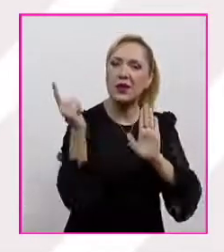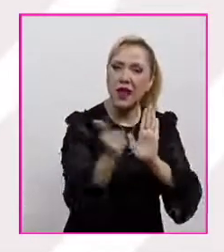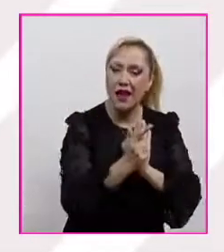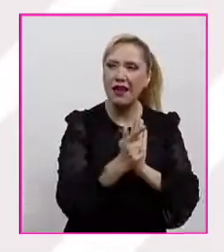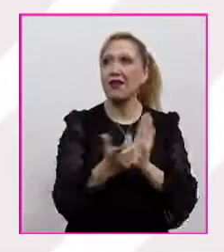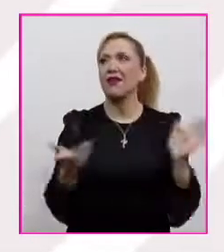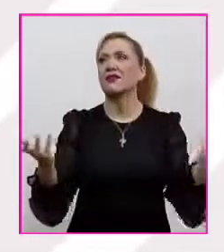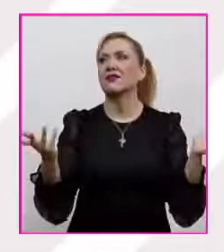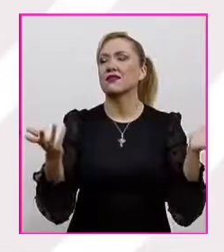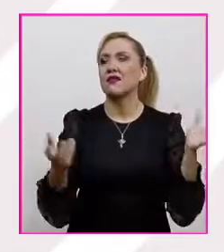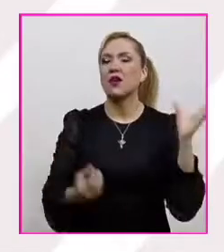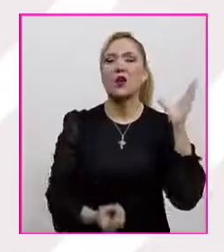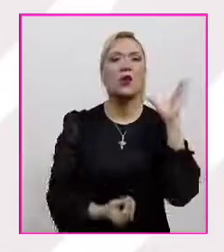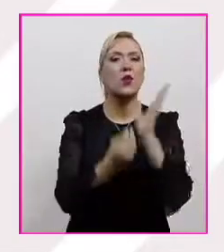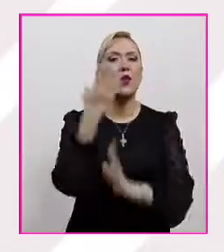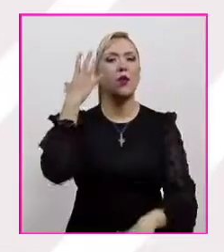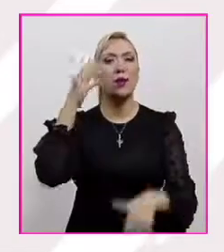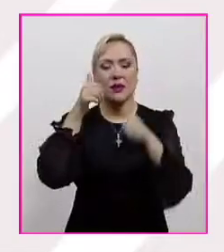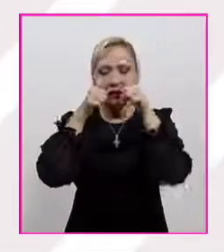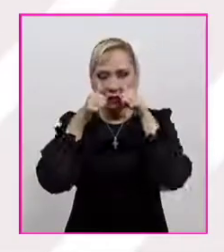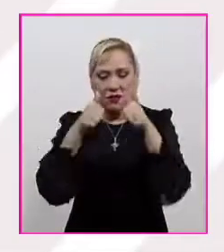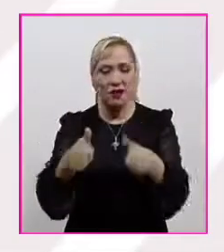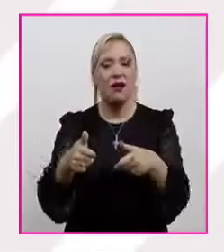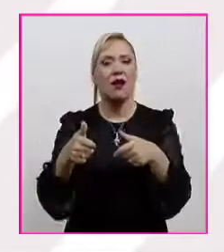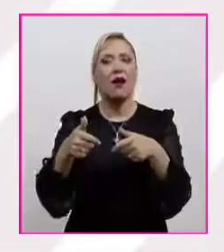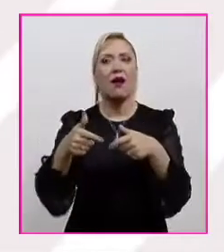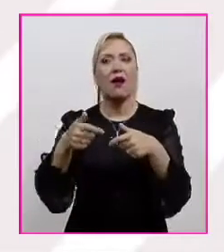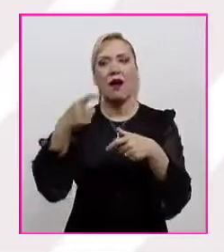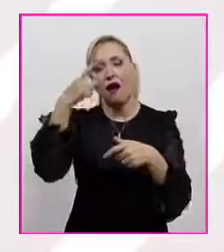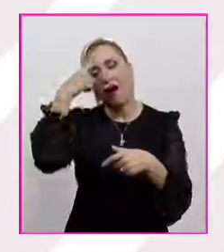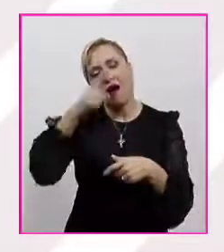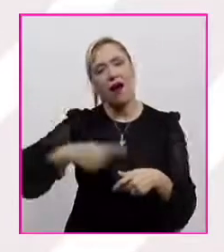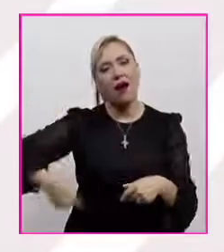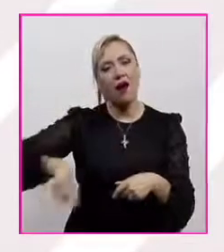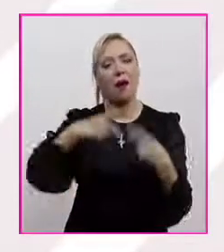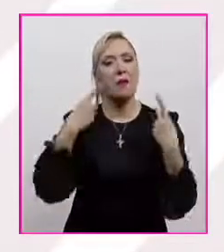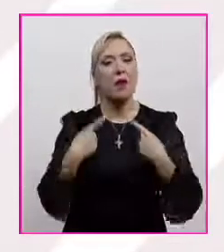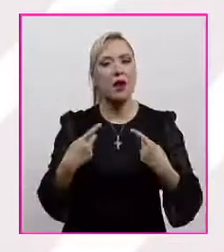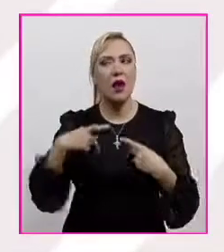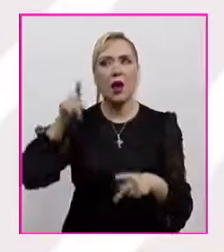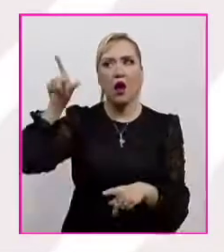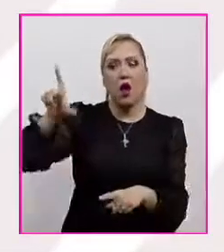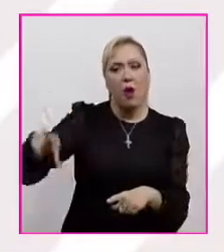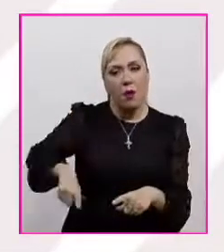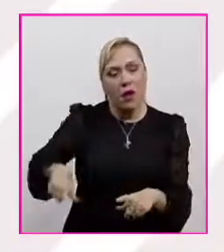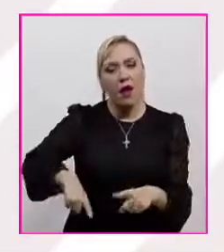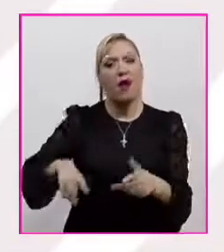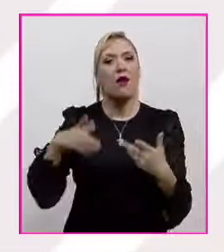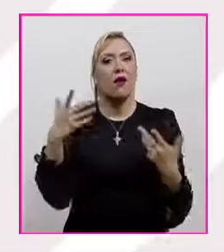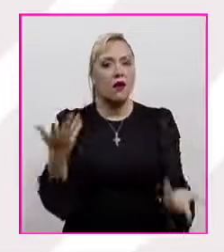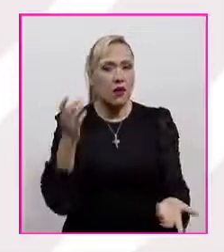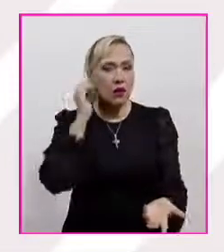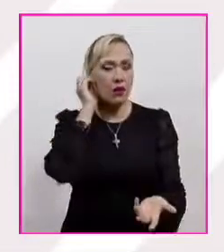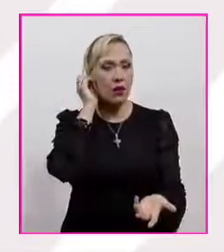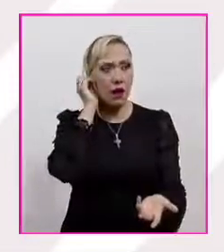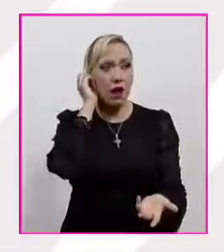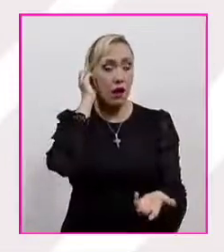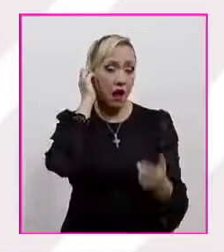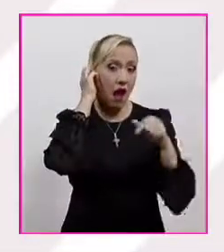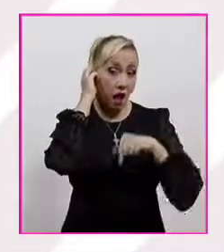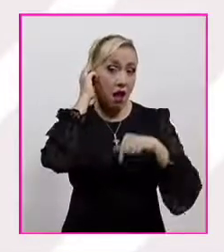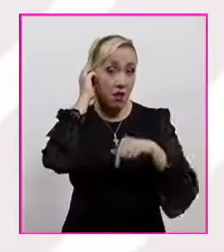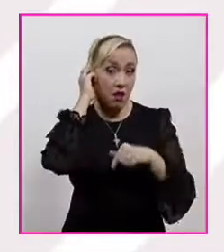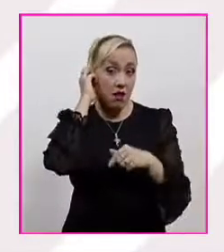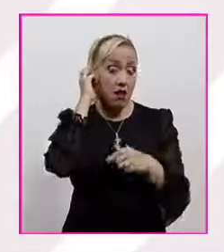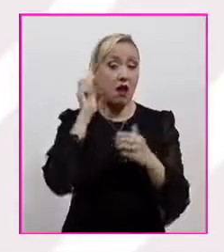que desde Sin Fronteras pues han estado presionando mucho con la ley de movilidad aquí en la Ciudad de México, que haya un cambio,